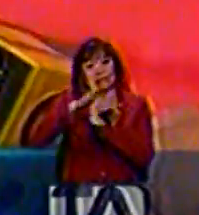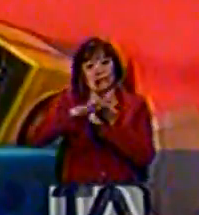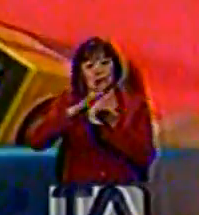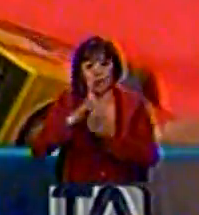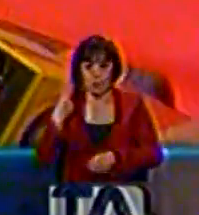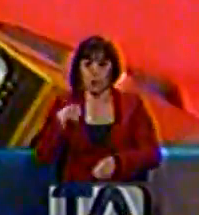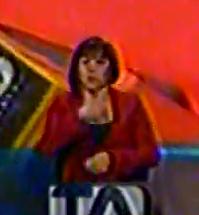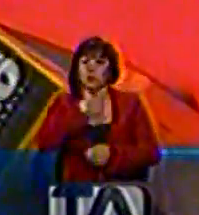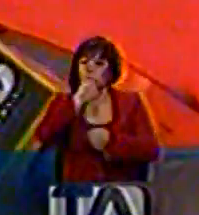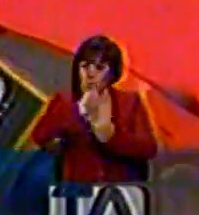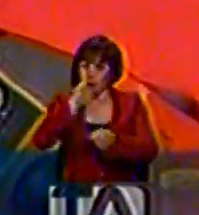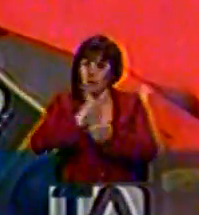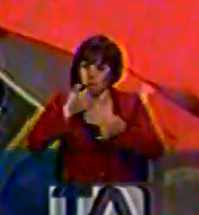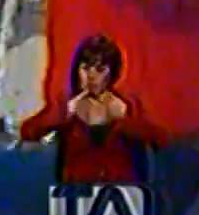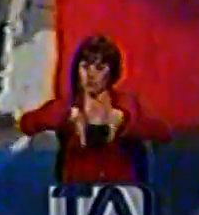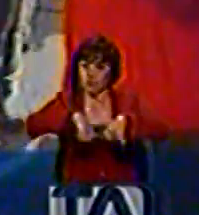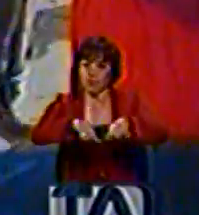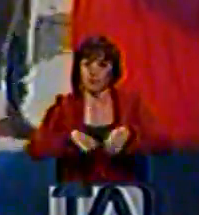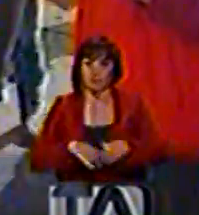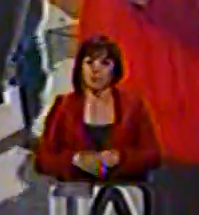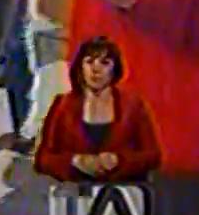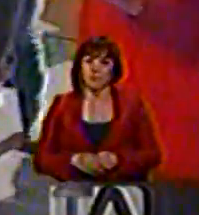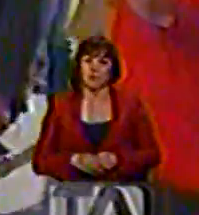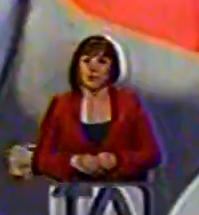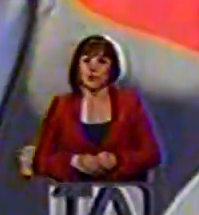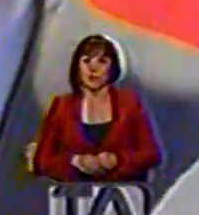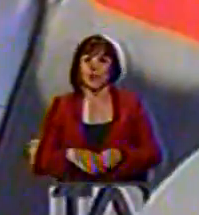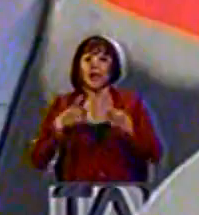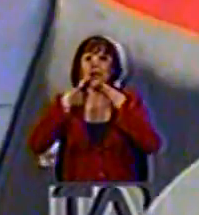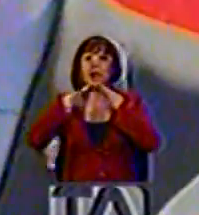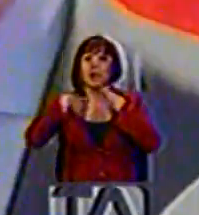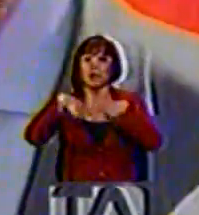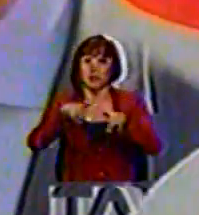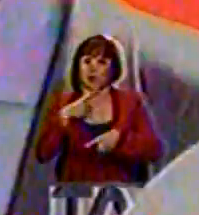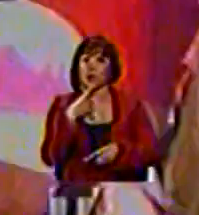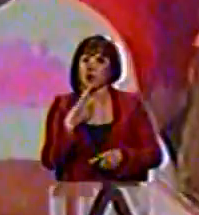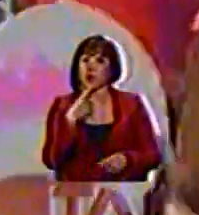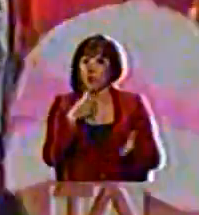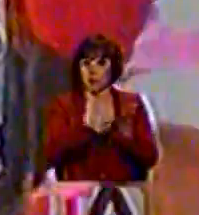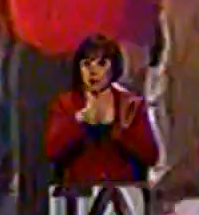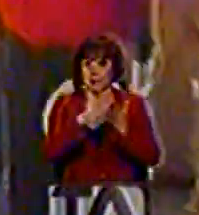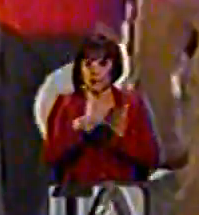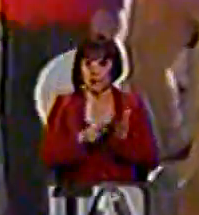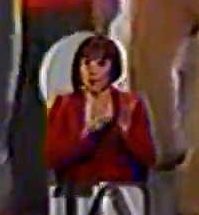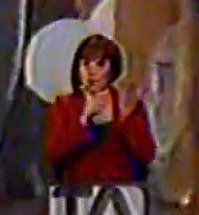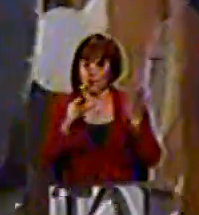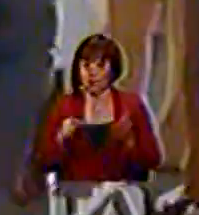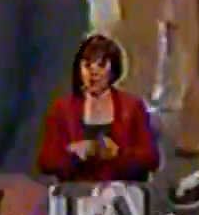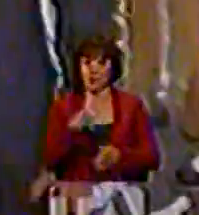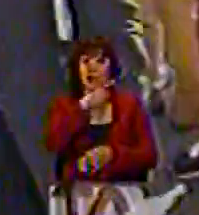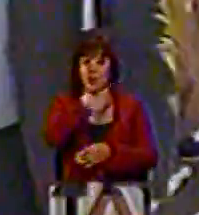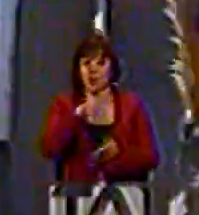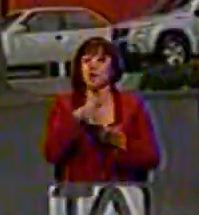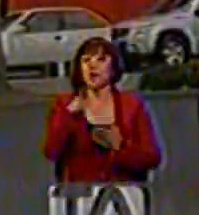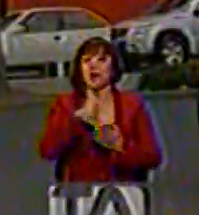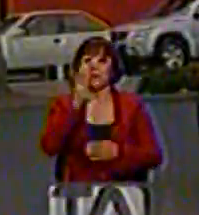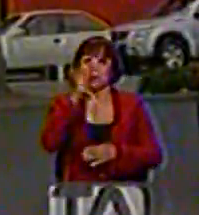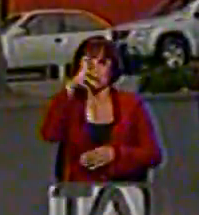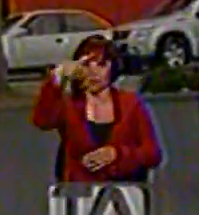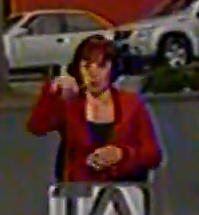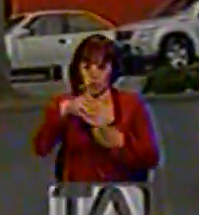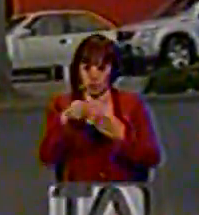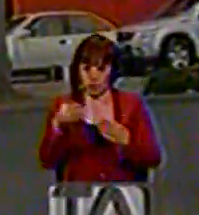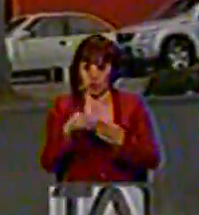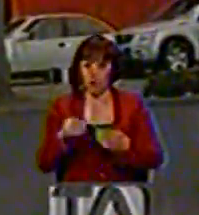estaremos trabajando siempre, velar por ellos. Michelena anunció que se emitió una disposición al Ministerio de Finanzas para el desembolso de 6 millones de dólares, que servirán